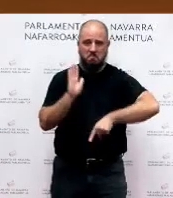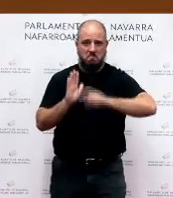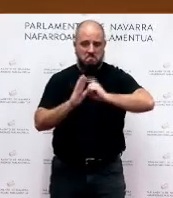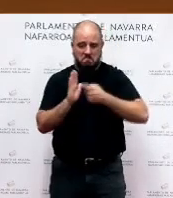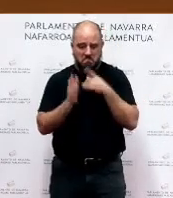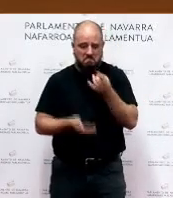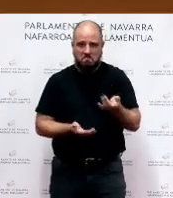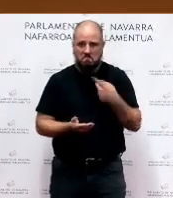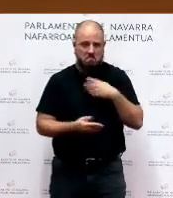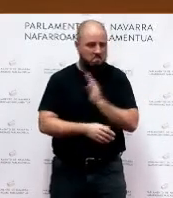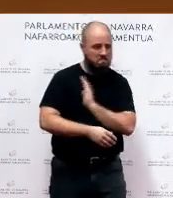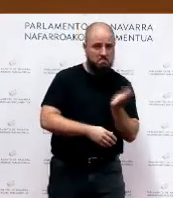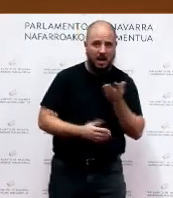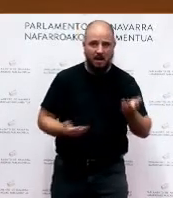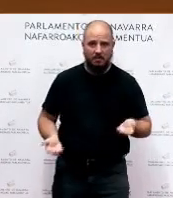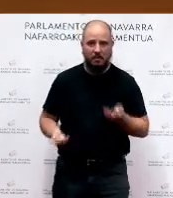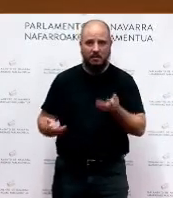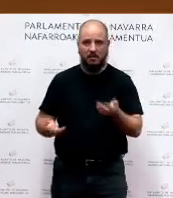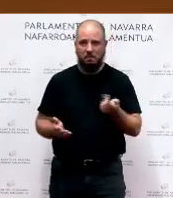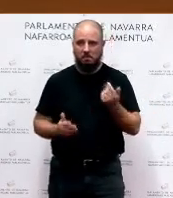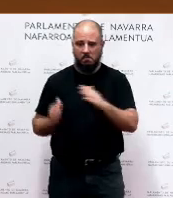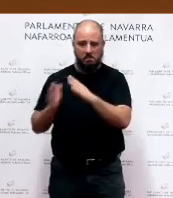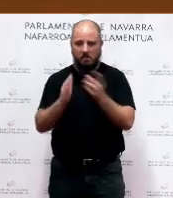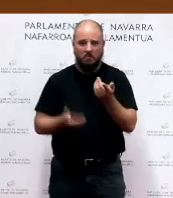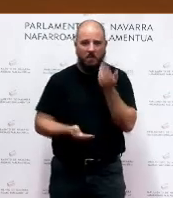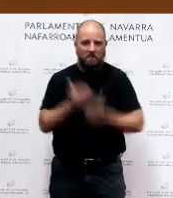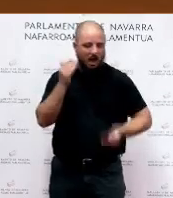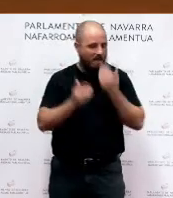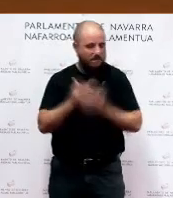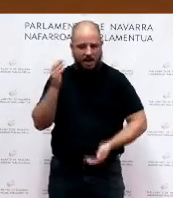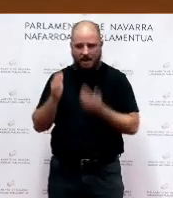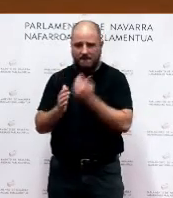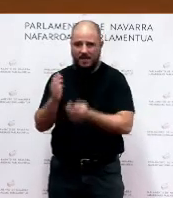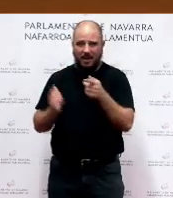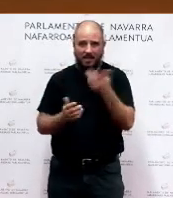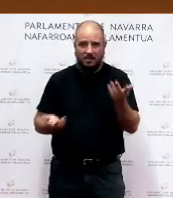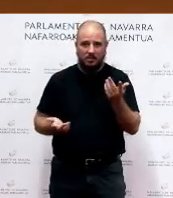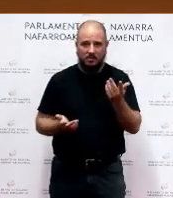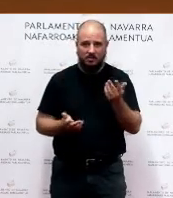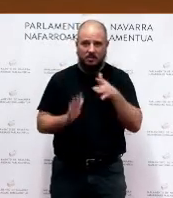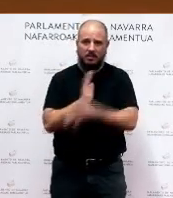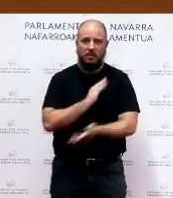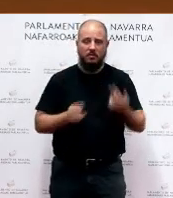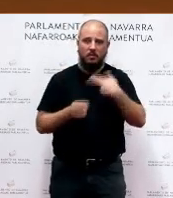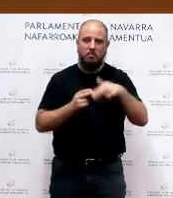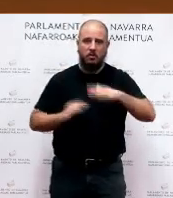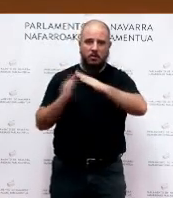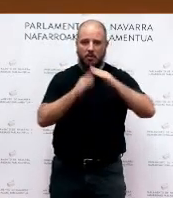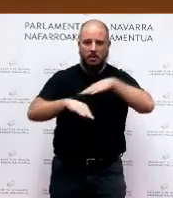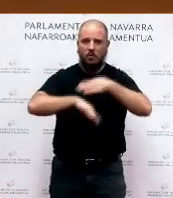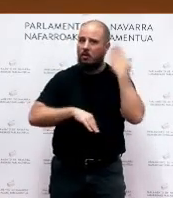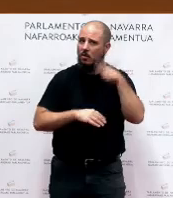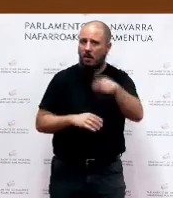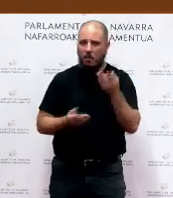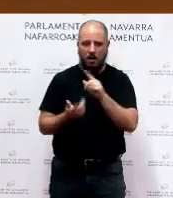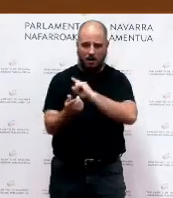esta ejecución de viviendas plagada de desaciertos. ¿De verdad no merece un cambio de rumbo en la política de vivienda del Gobierno de Navarra?